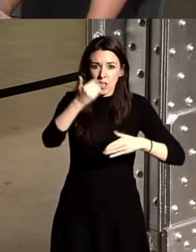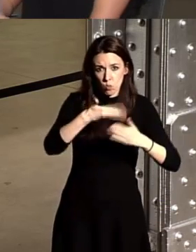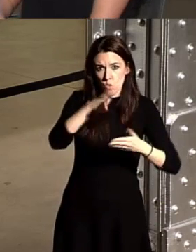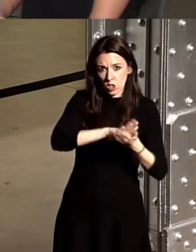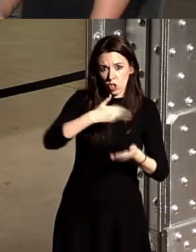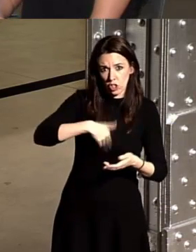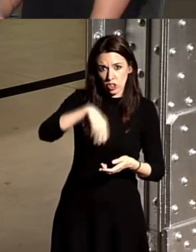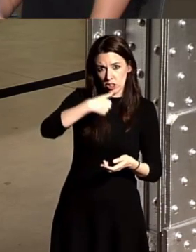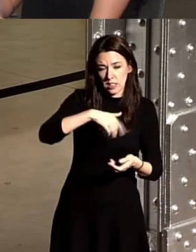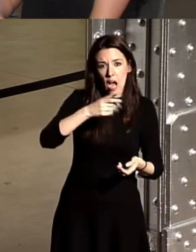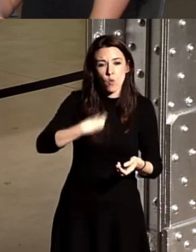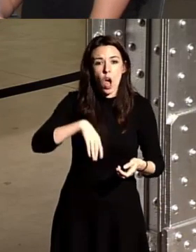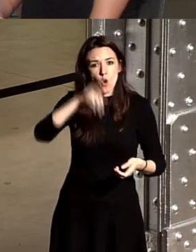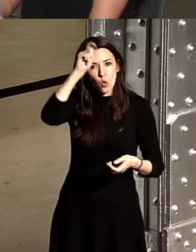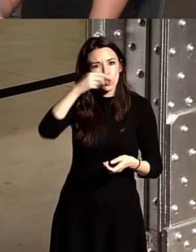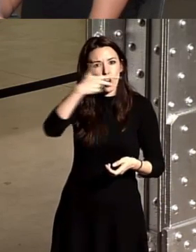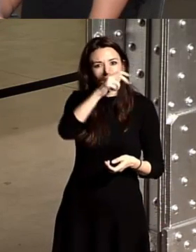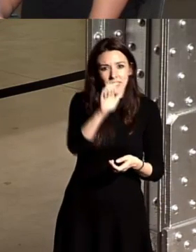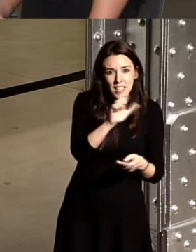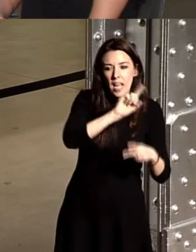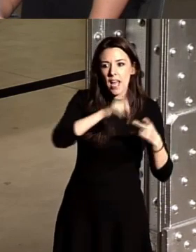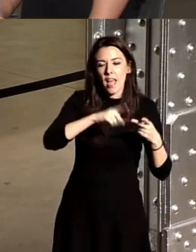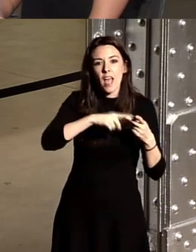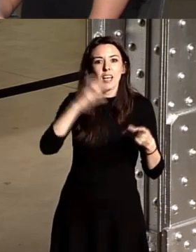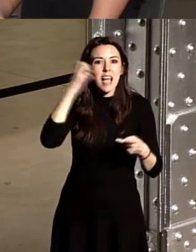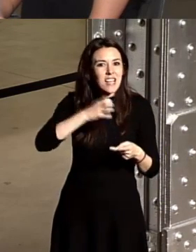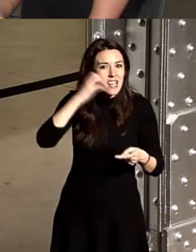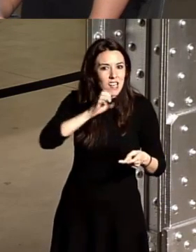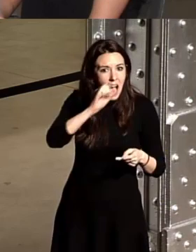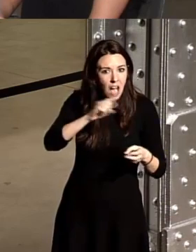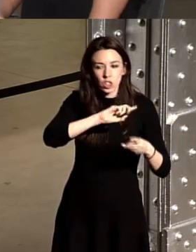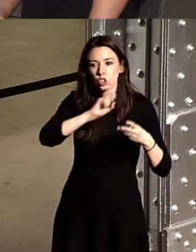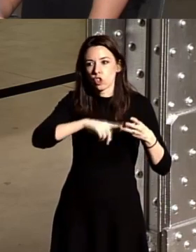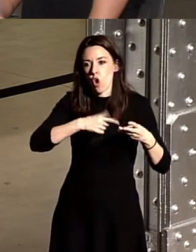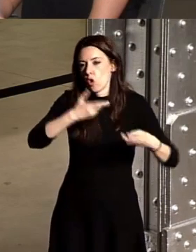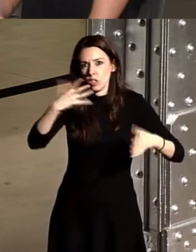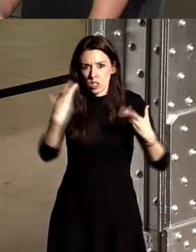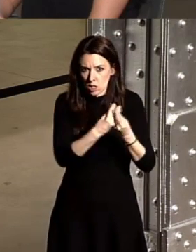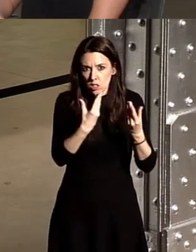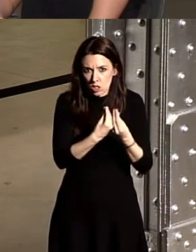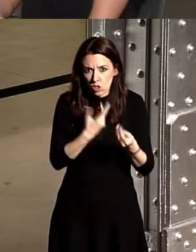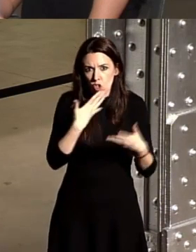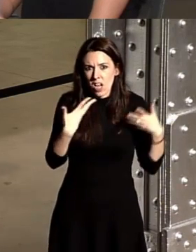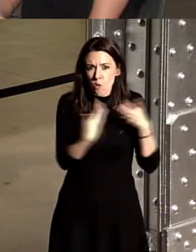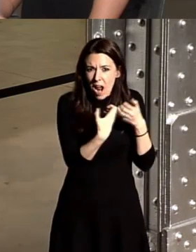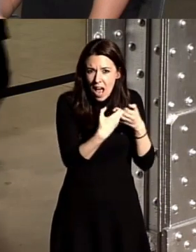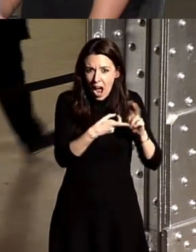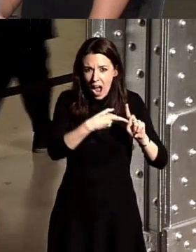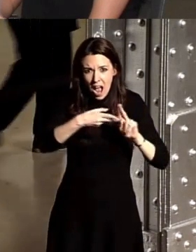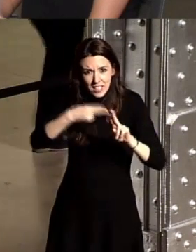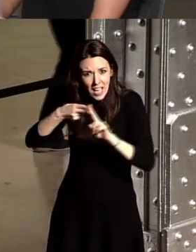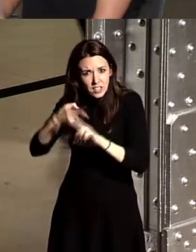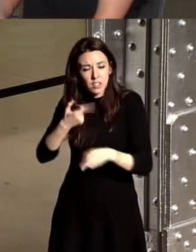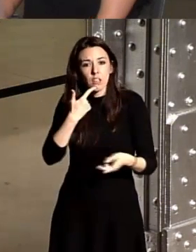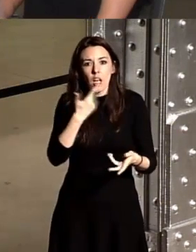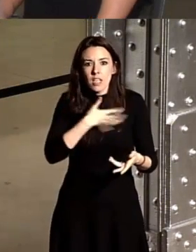estuvo con Che Guevara y con Fidel Castro en Sierra Maestra, cuando eran todavía guerrilla. Él lo que hizo fue lo que debe